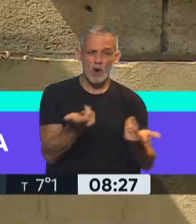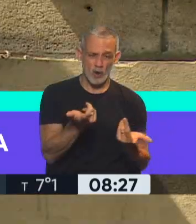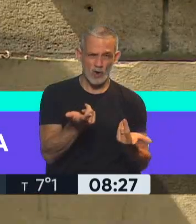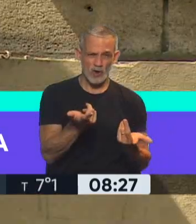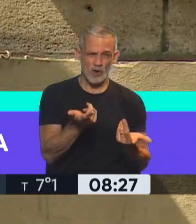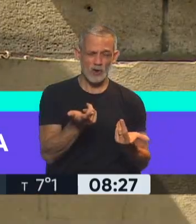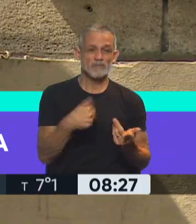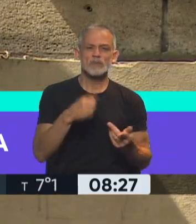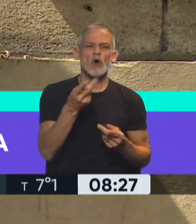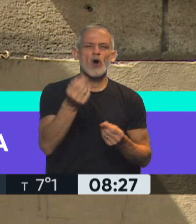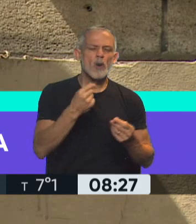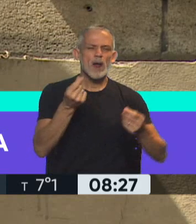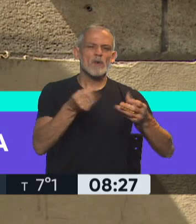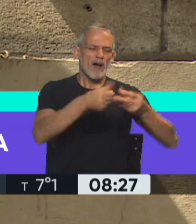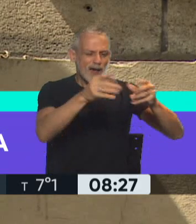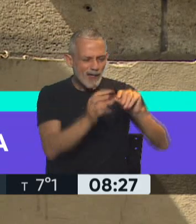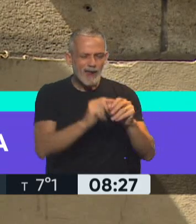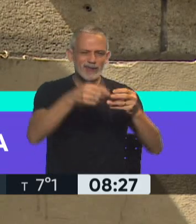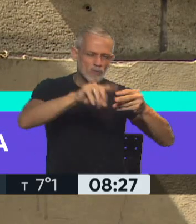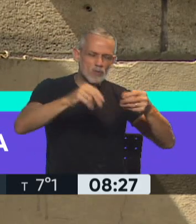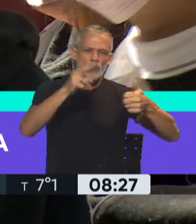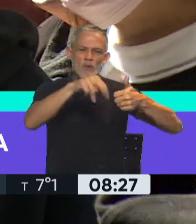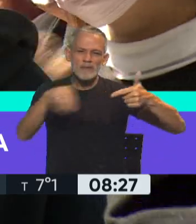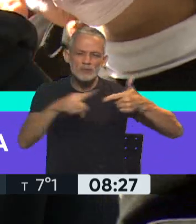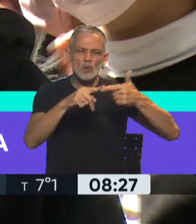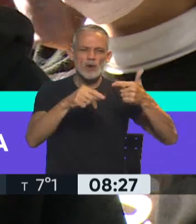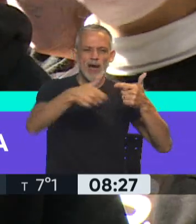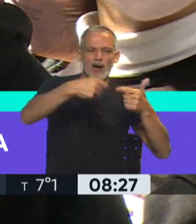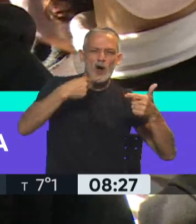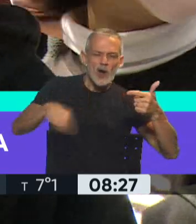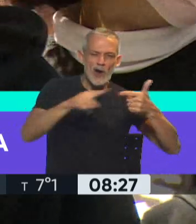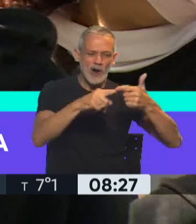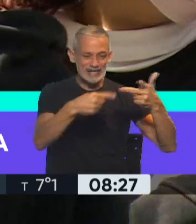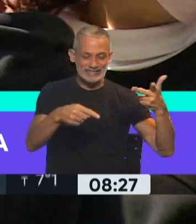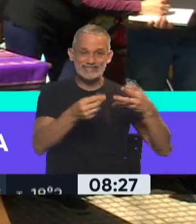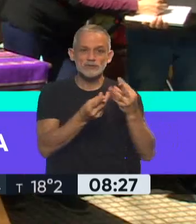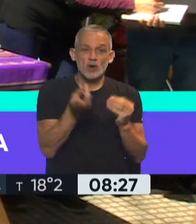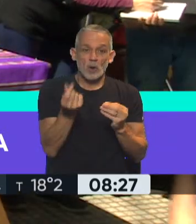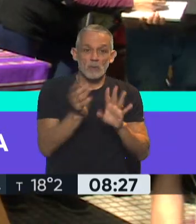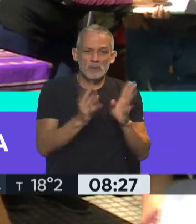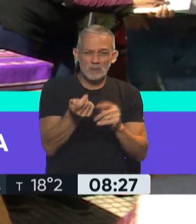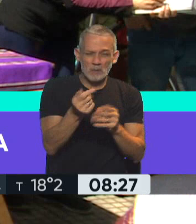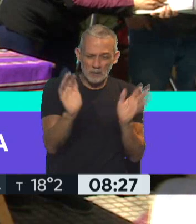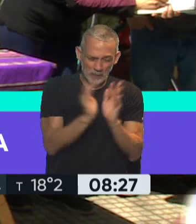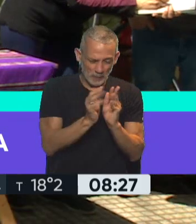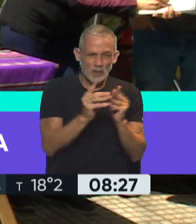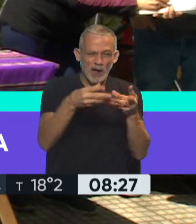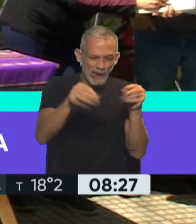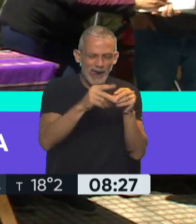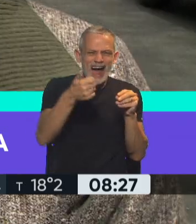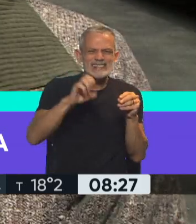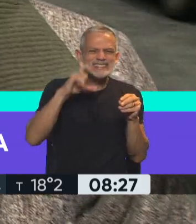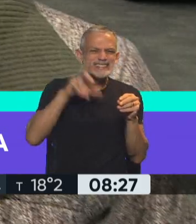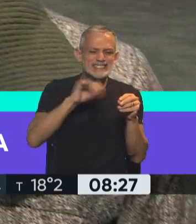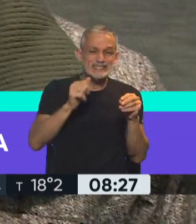nosotros compramos arcilla, pigmento, esmalte. Y este año pudimos comprar nada más que arcilla y barbotina, que nos